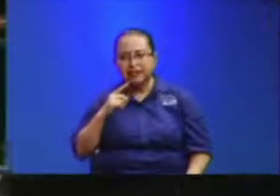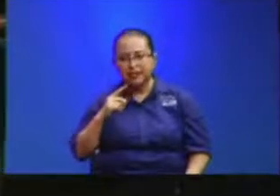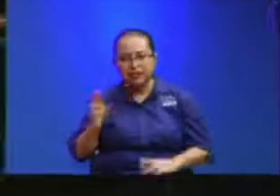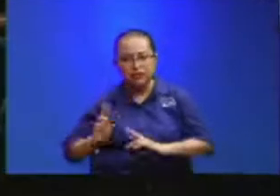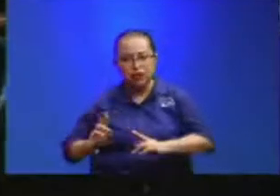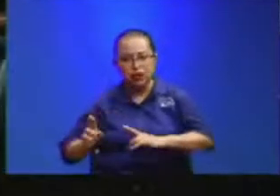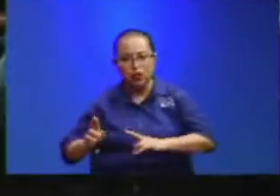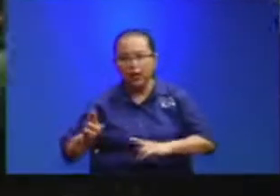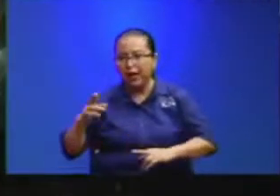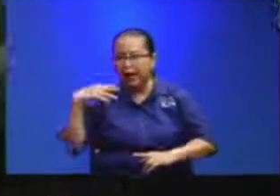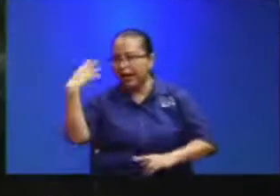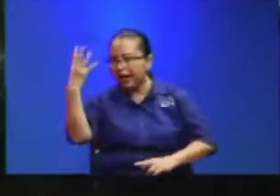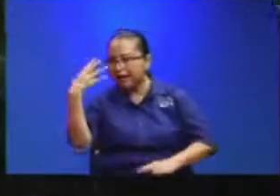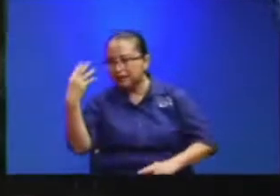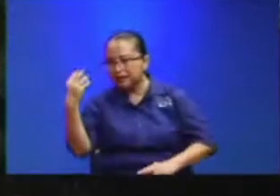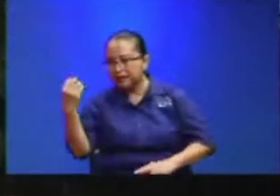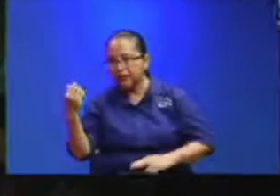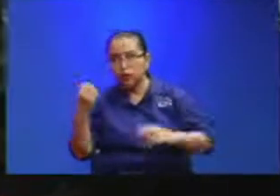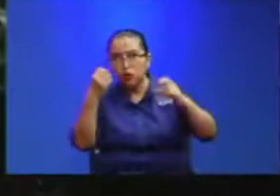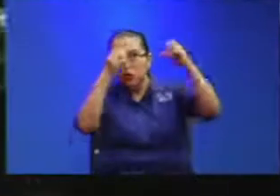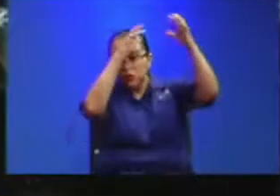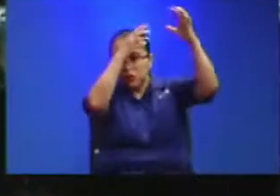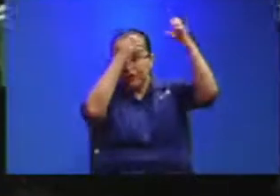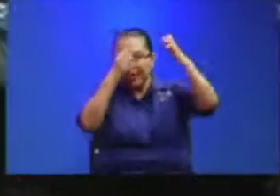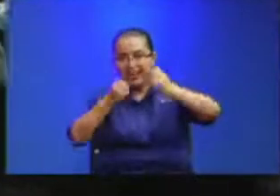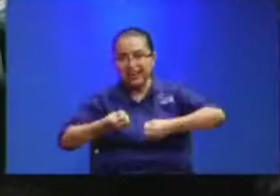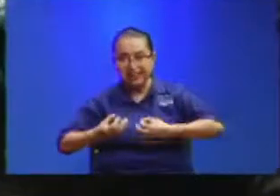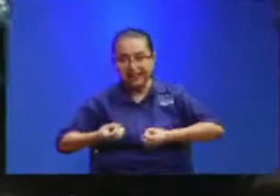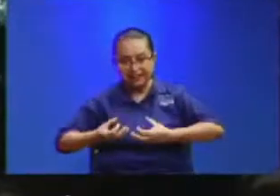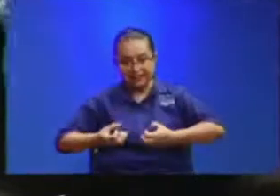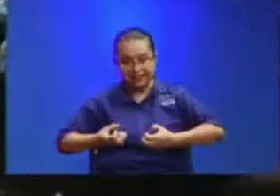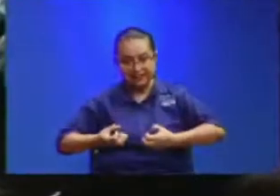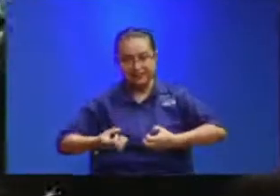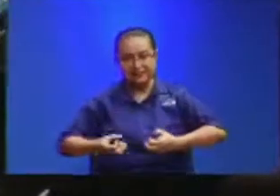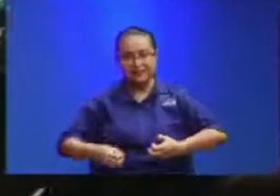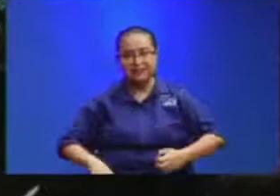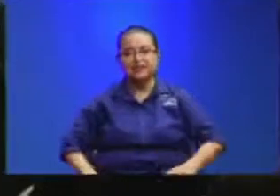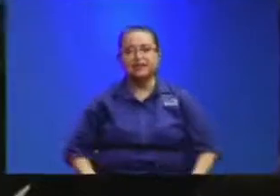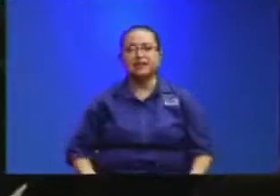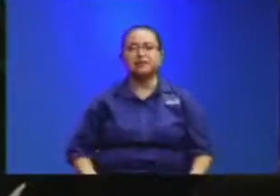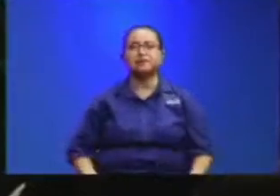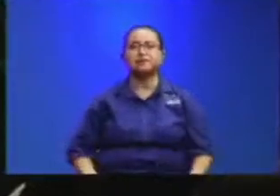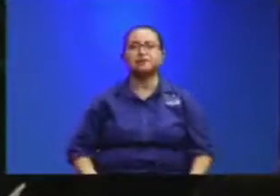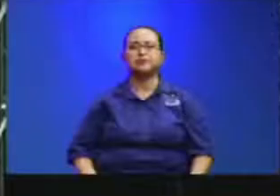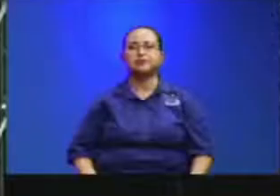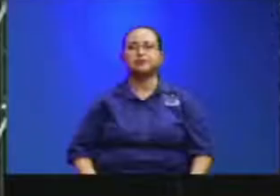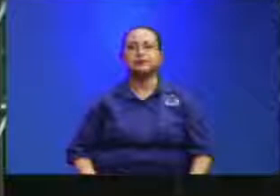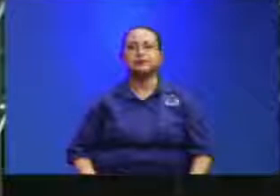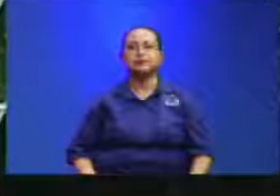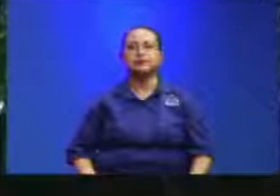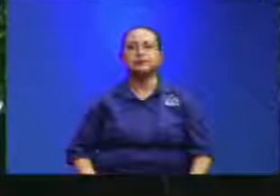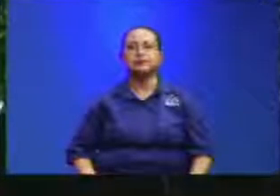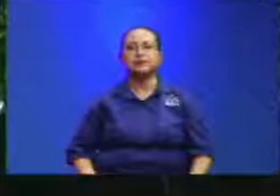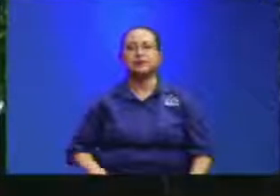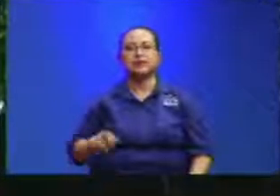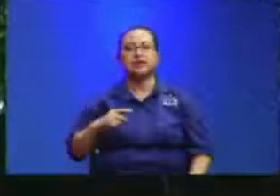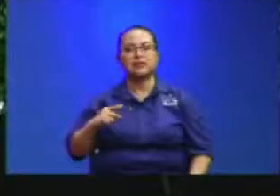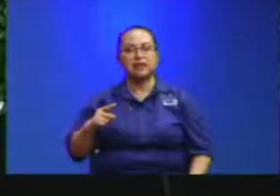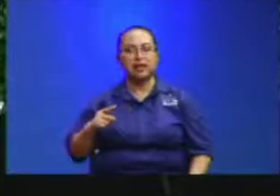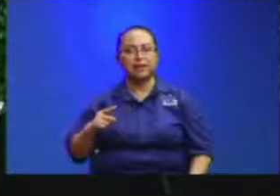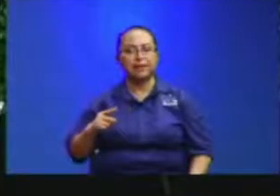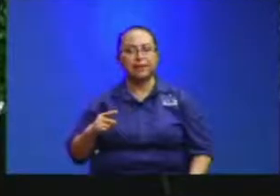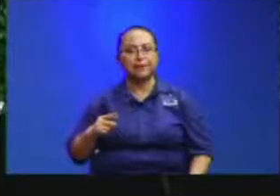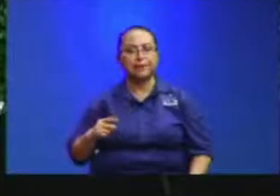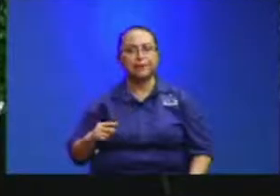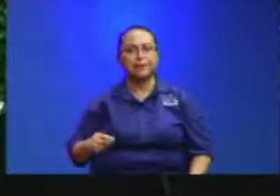espíritu de elías que iba a operar en juan el bautista entonces está haciéndolo y